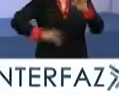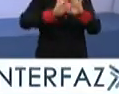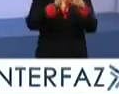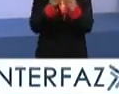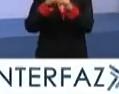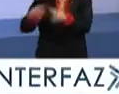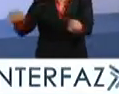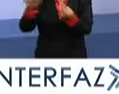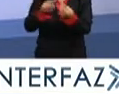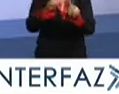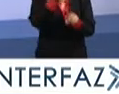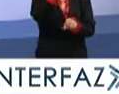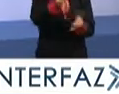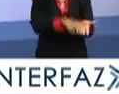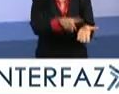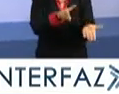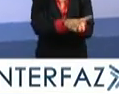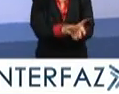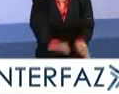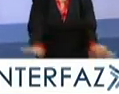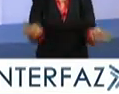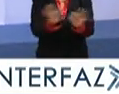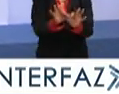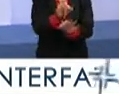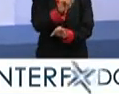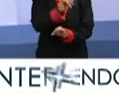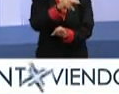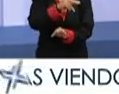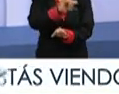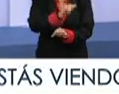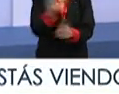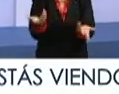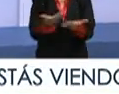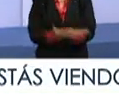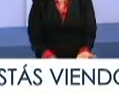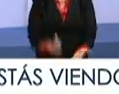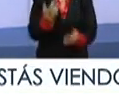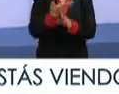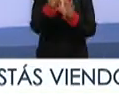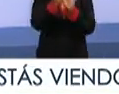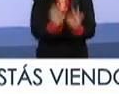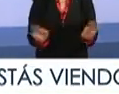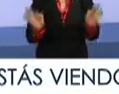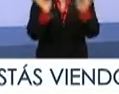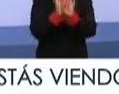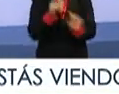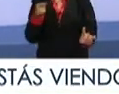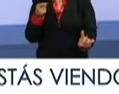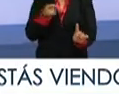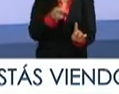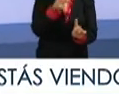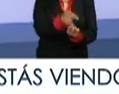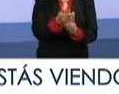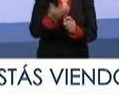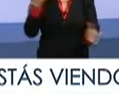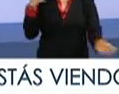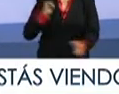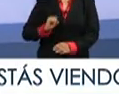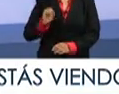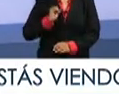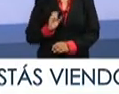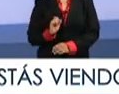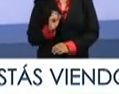formatos disponibles es un valor fundamental en la democracia y que ha cobrado mucha importancia específicamente desde finales del